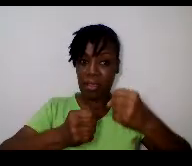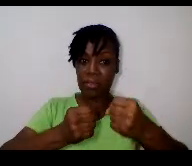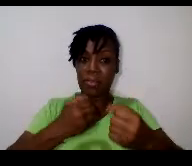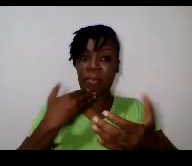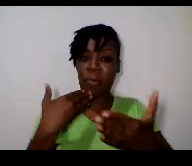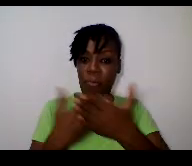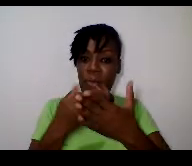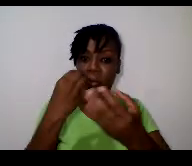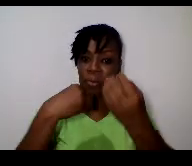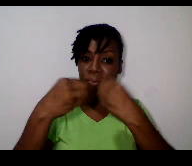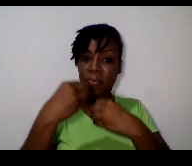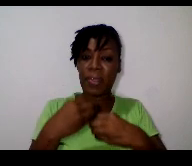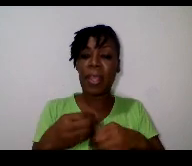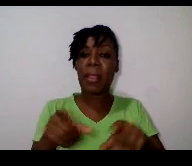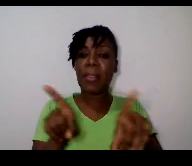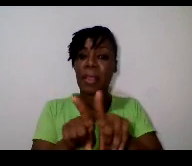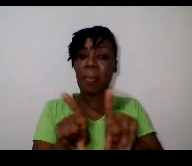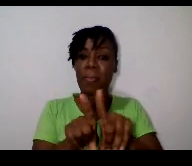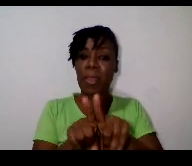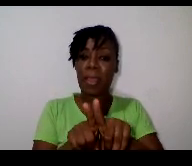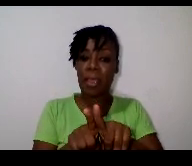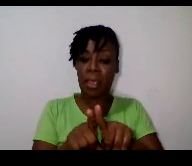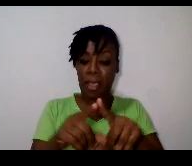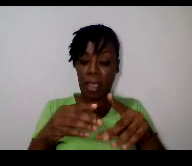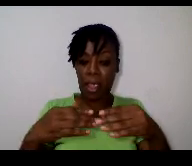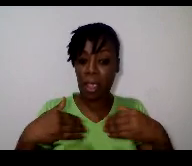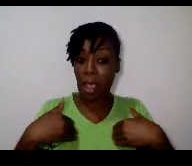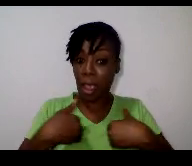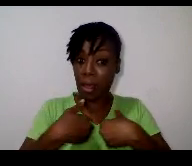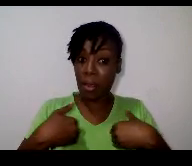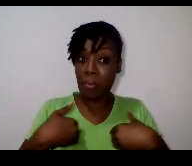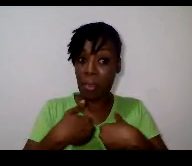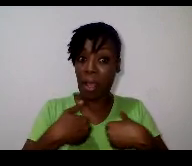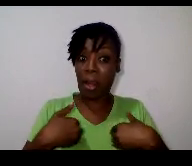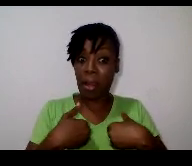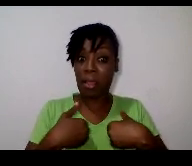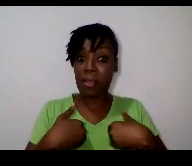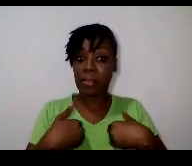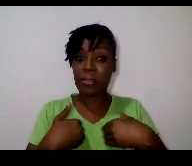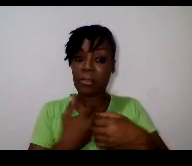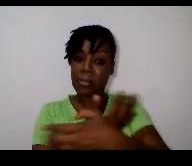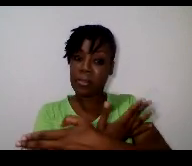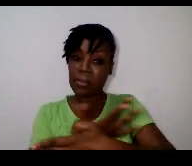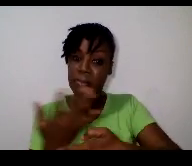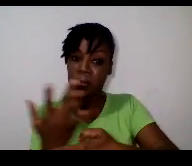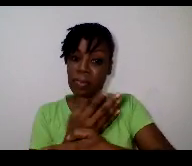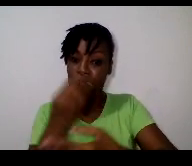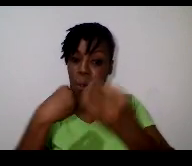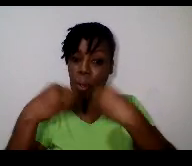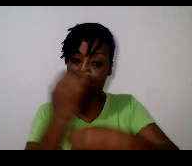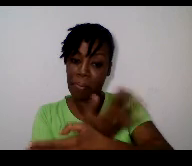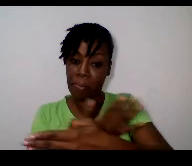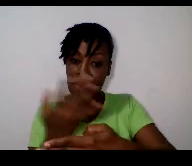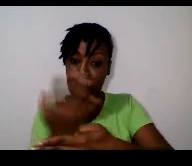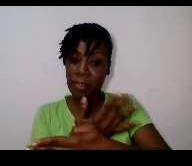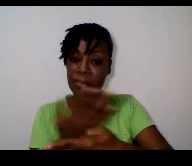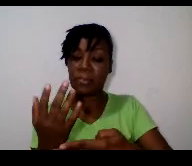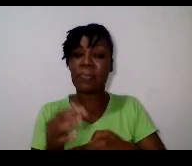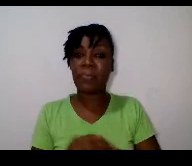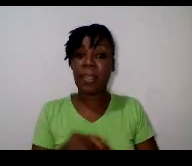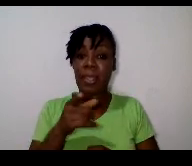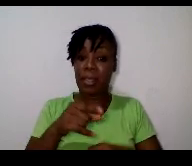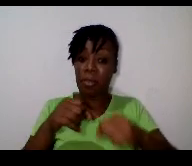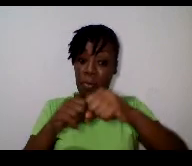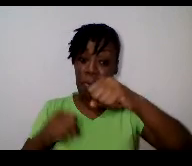algunos animales de pastoreo, animales que se alimenten únicamente del pasto, nos proporcionan esta fuente de